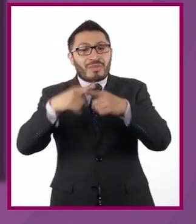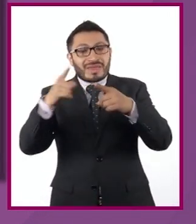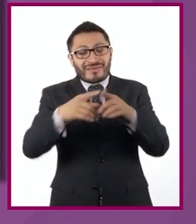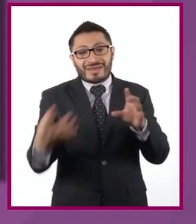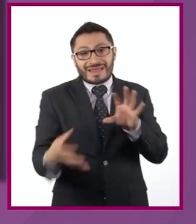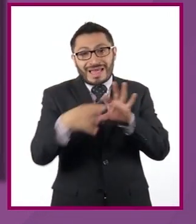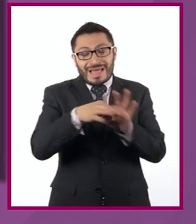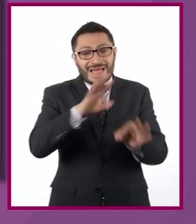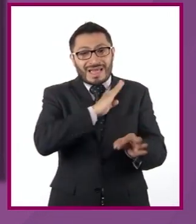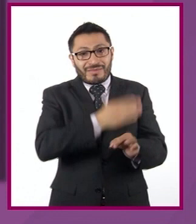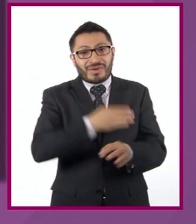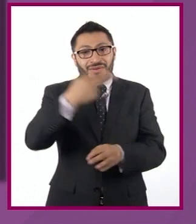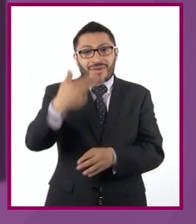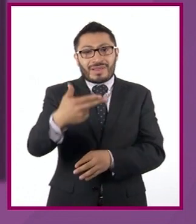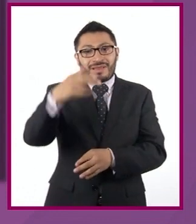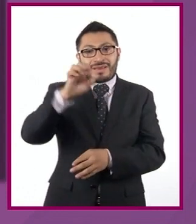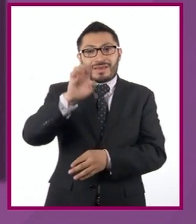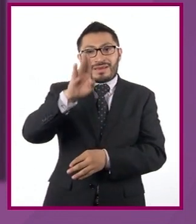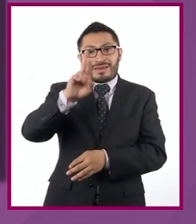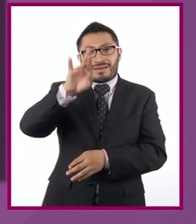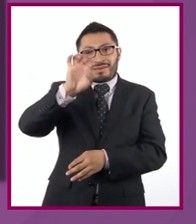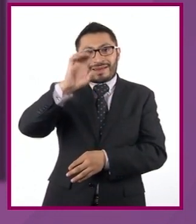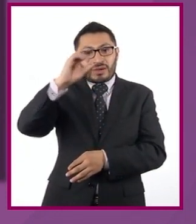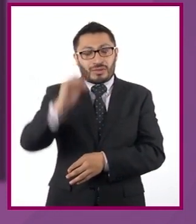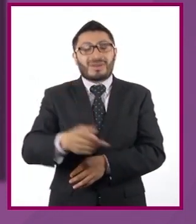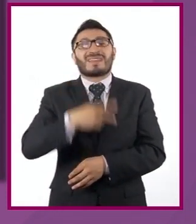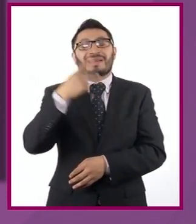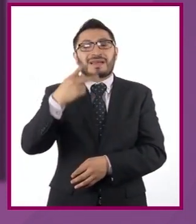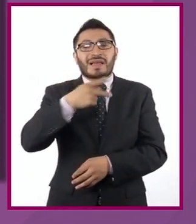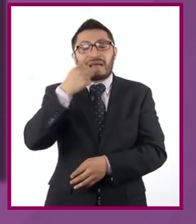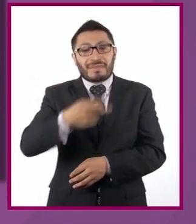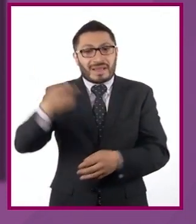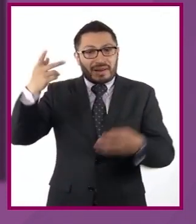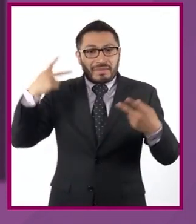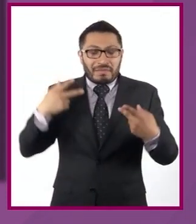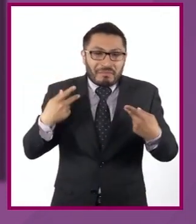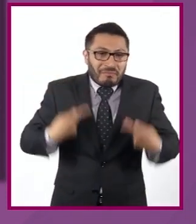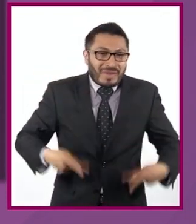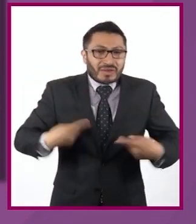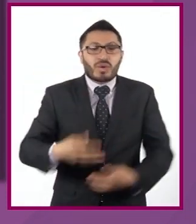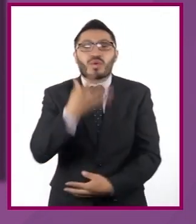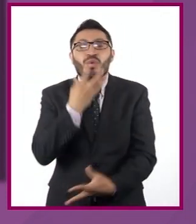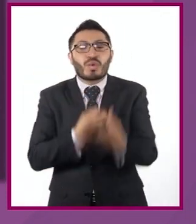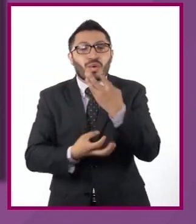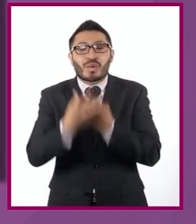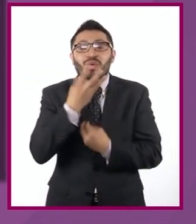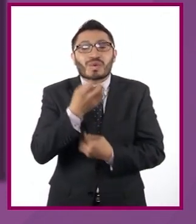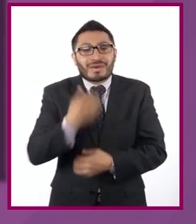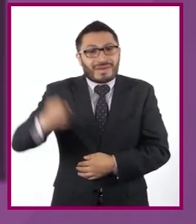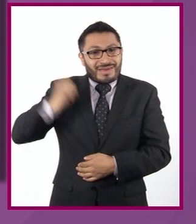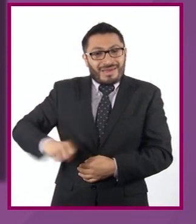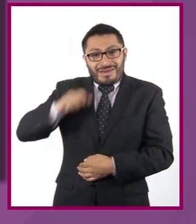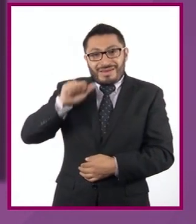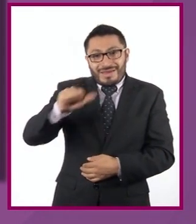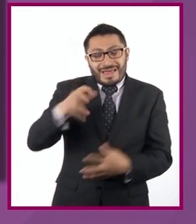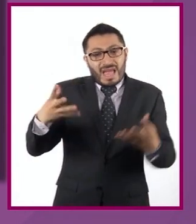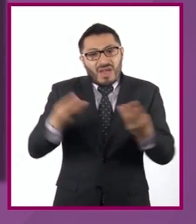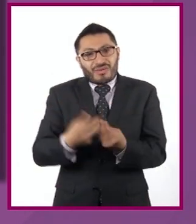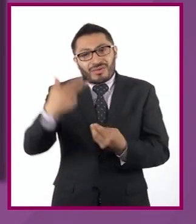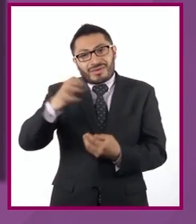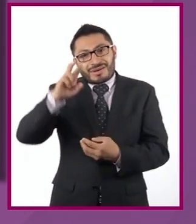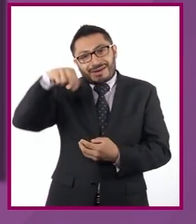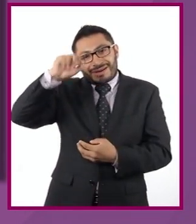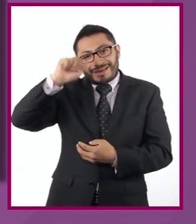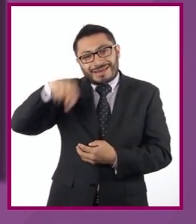español y hebreo, que es la lengua que hablaban los judeo-españoles que llegaron a México en el siglo XVI junto con Hernán Cortés. Ellos eran judíos que se